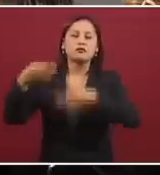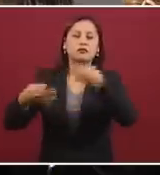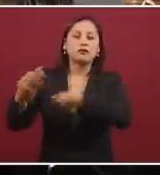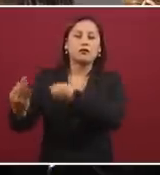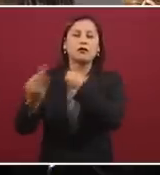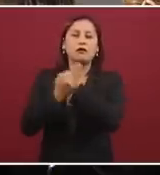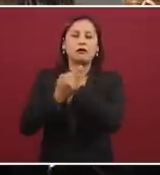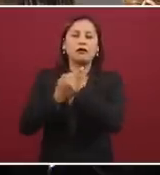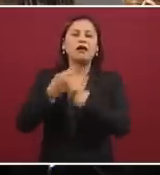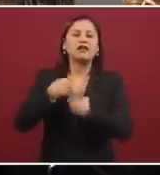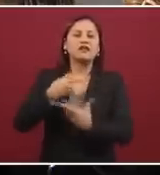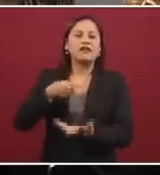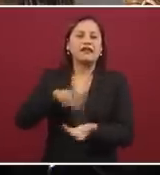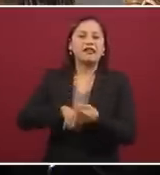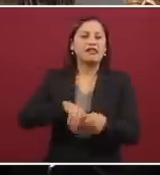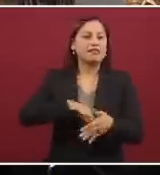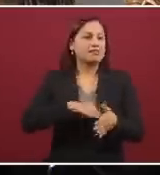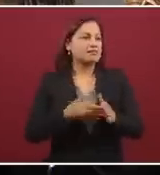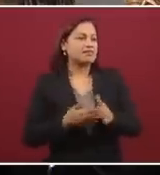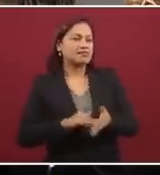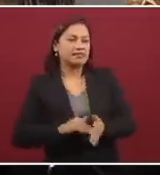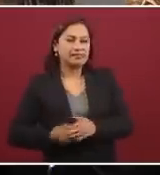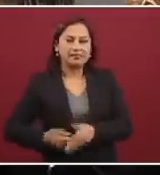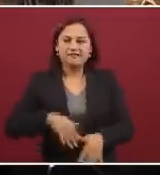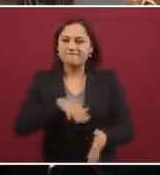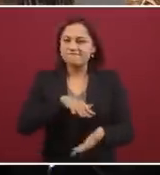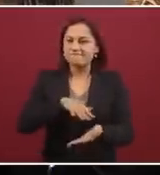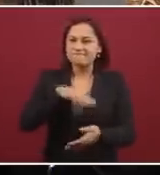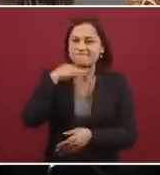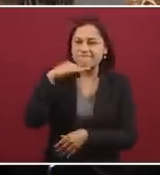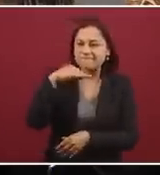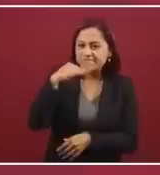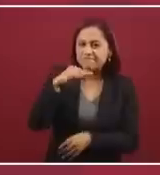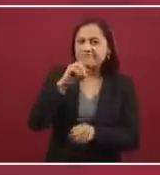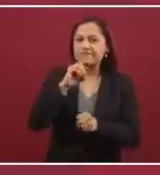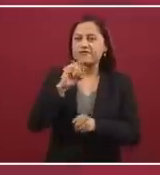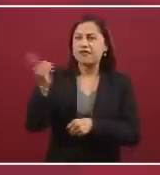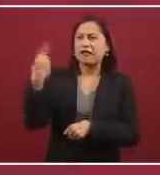para que prevalezca la impunidad